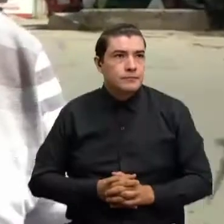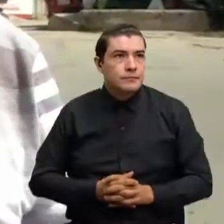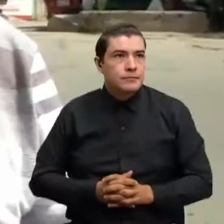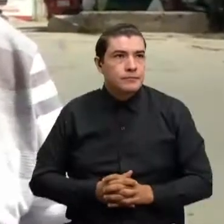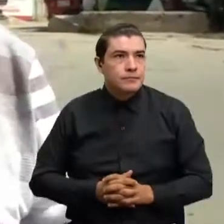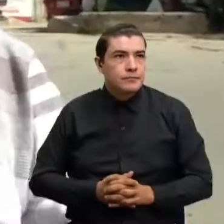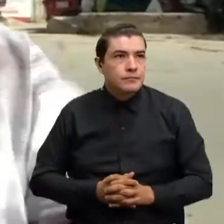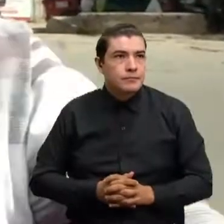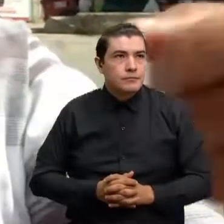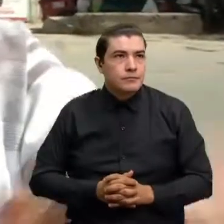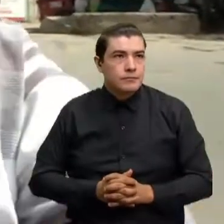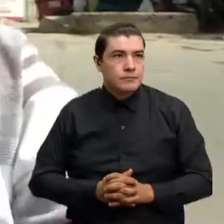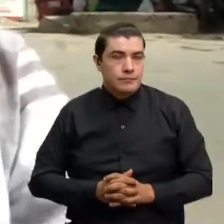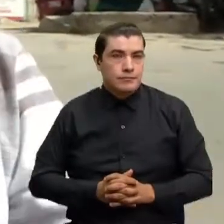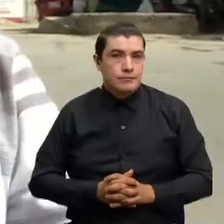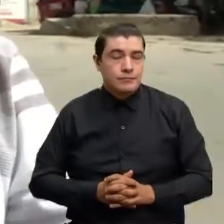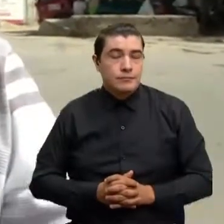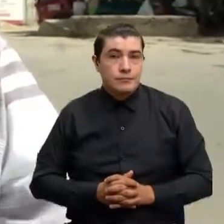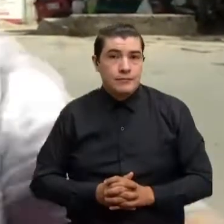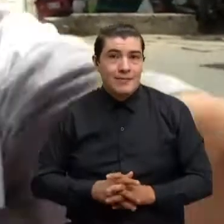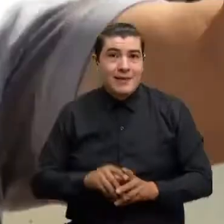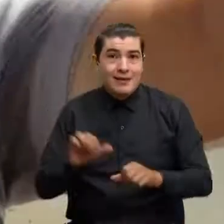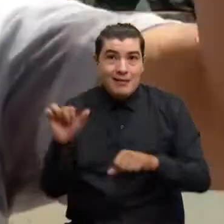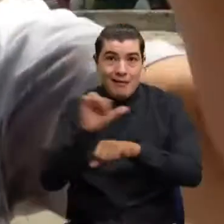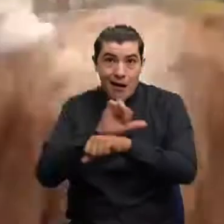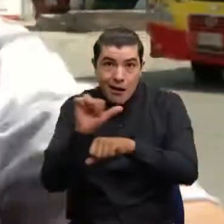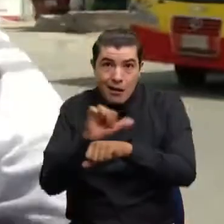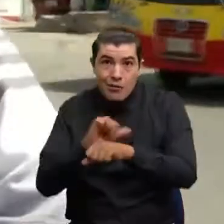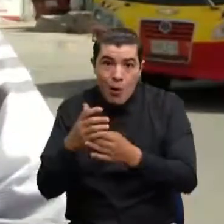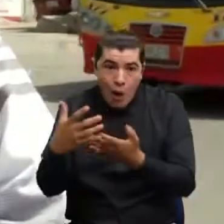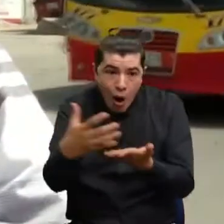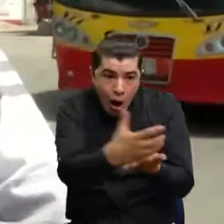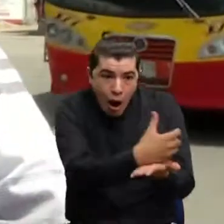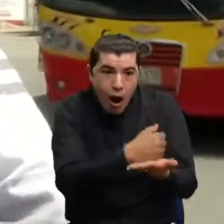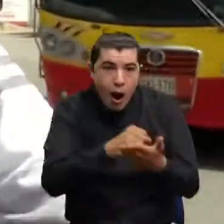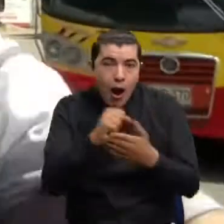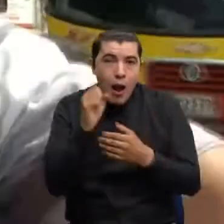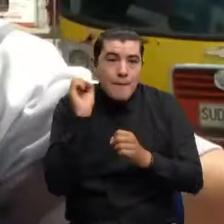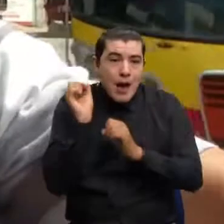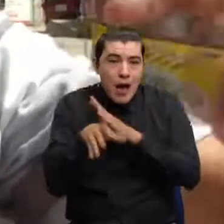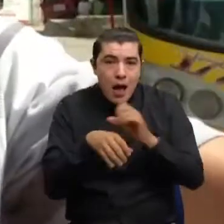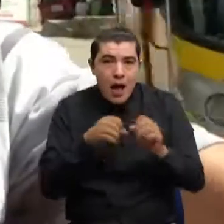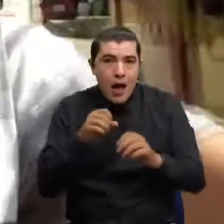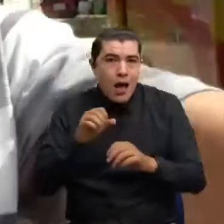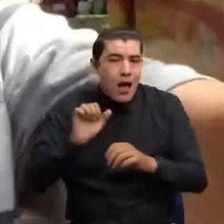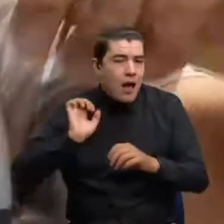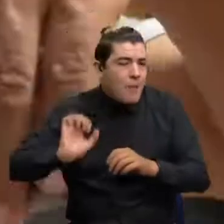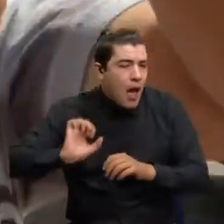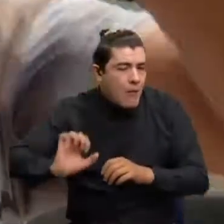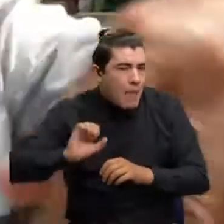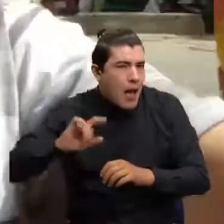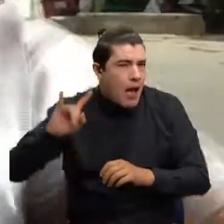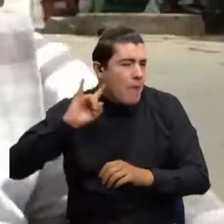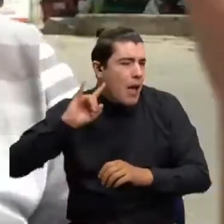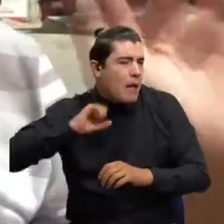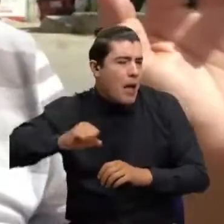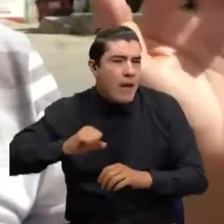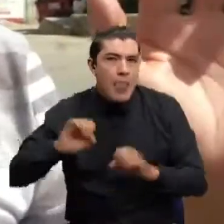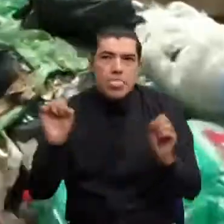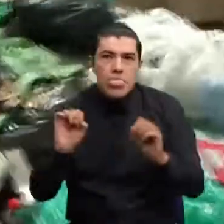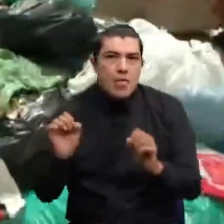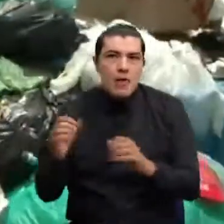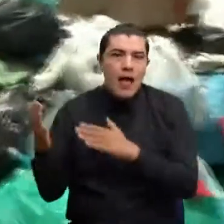para uno estar pendiente porque es que el problema es que si uno saca la basura muy temprano los perros los chulos forman un